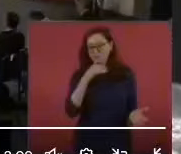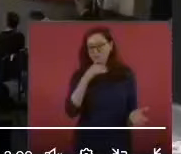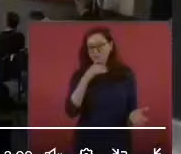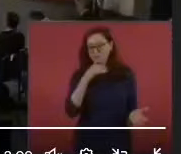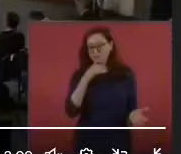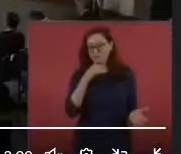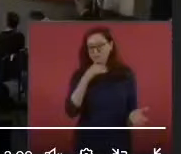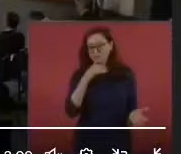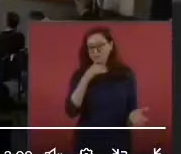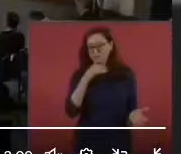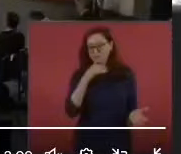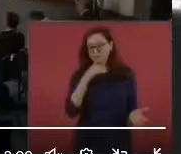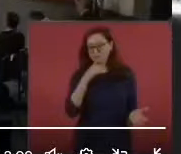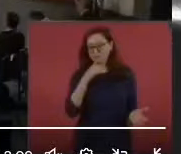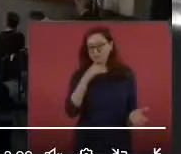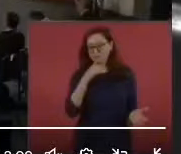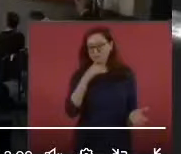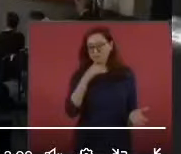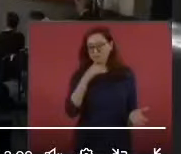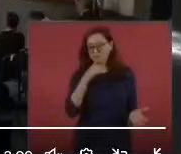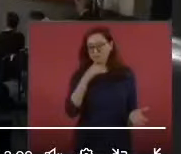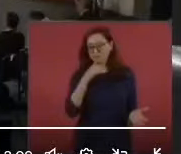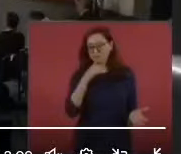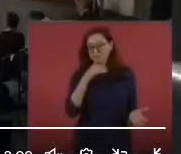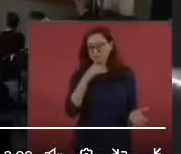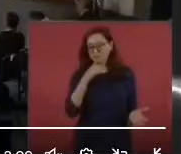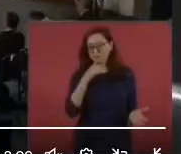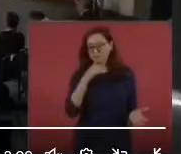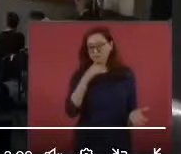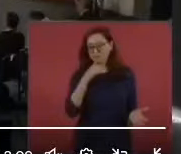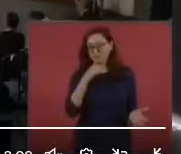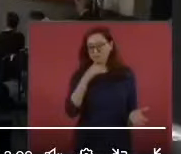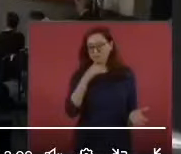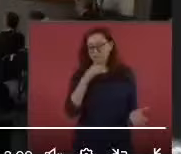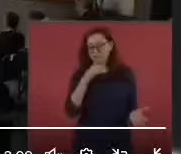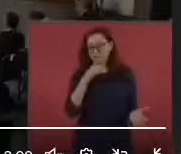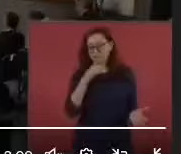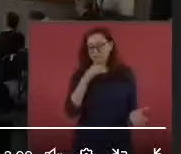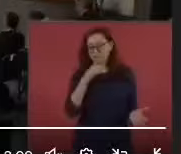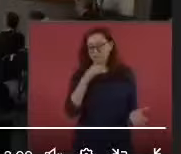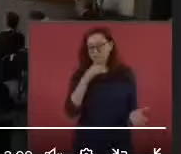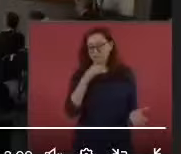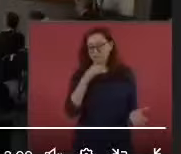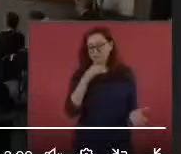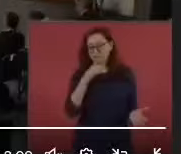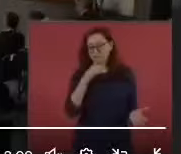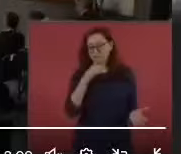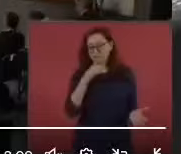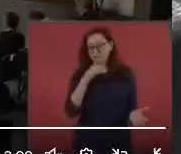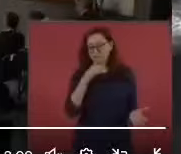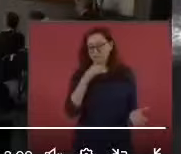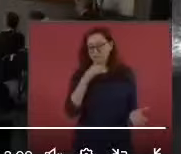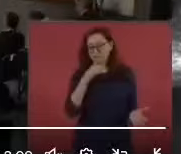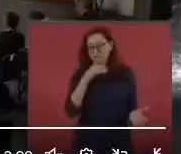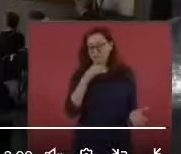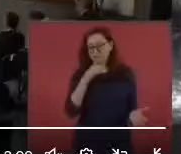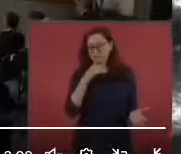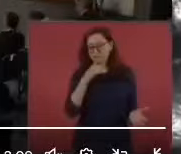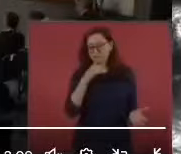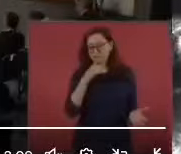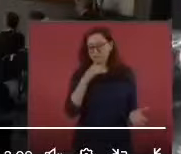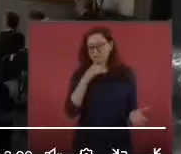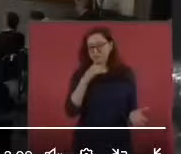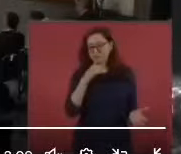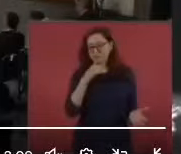la situación de los trabajadores del Poder Judicial de la Federación, los trabajadores de la Suprema Corte de Justicia de la Nación y en general del